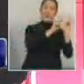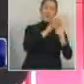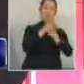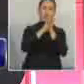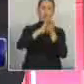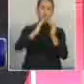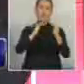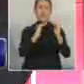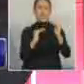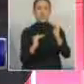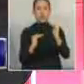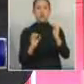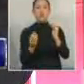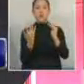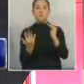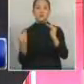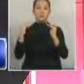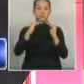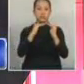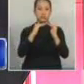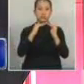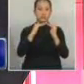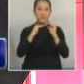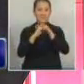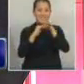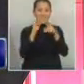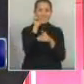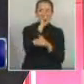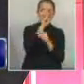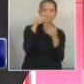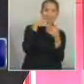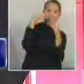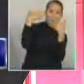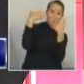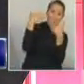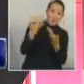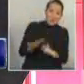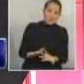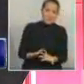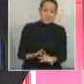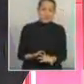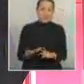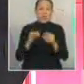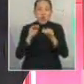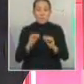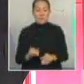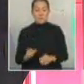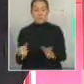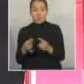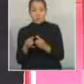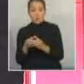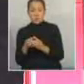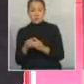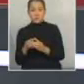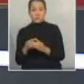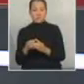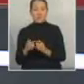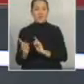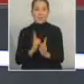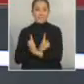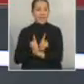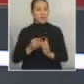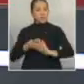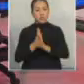mitad de la superficie se llueve. Uh-huh. ¿Usted cree en ese sentido que la oposición está reaccionando nada más? Y o sea, es